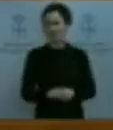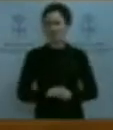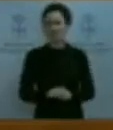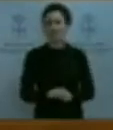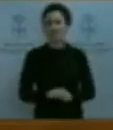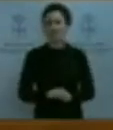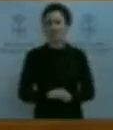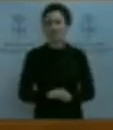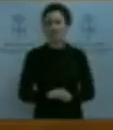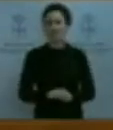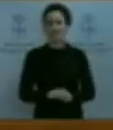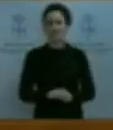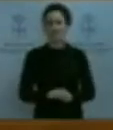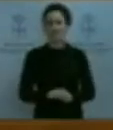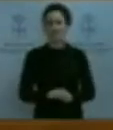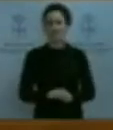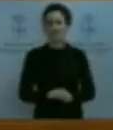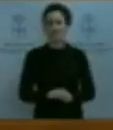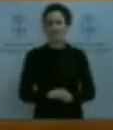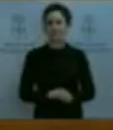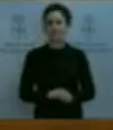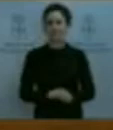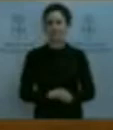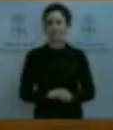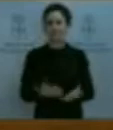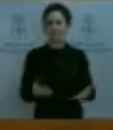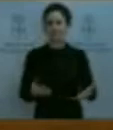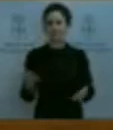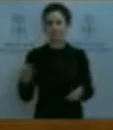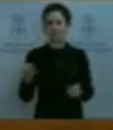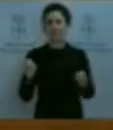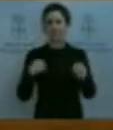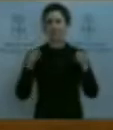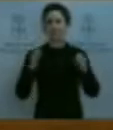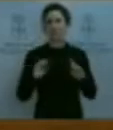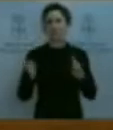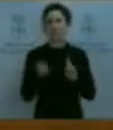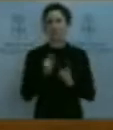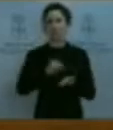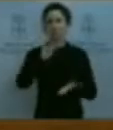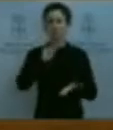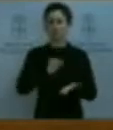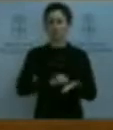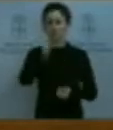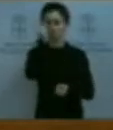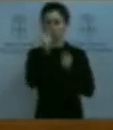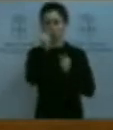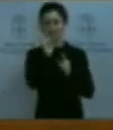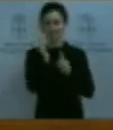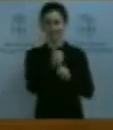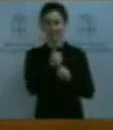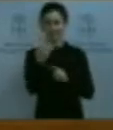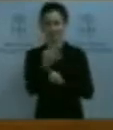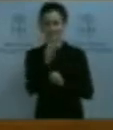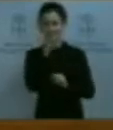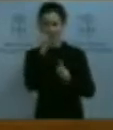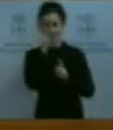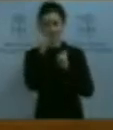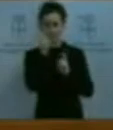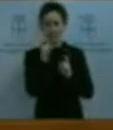buscar soluciones rápidas y concretas para que se intenten paliar. Por cierto, la